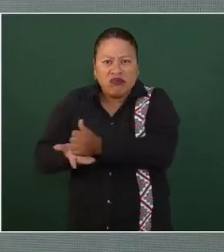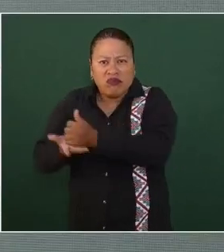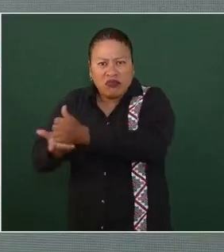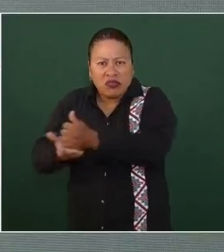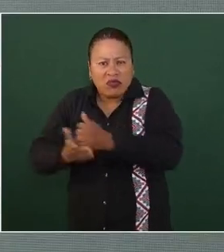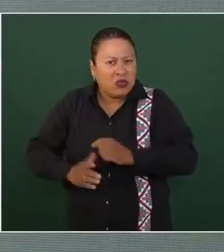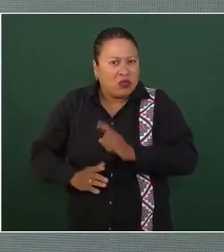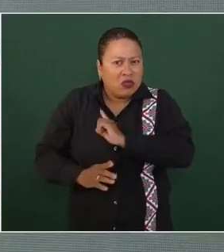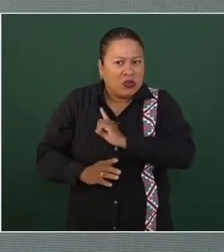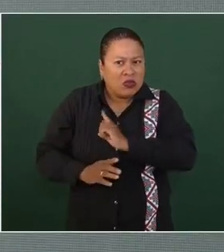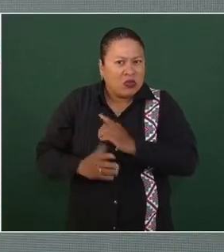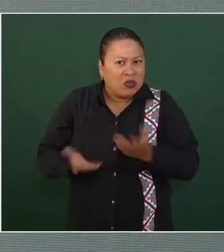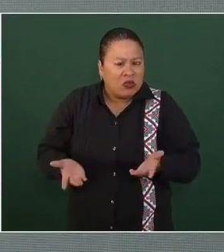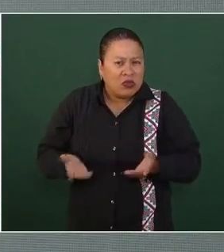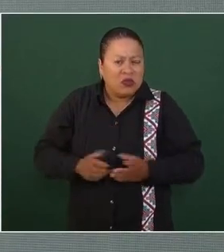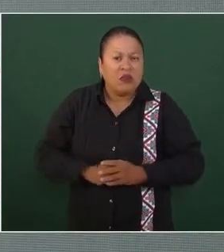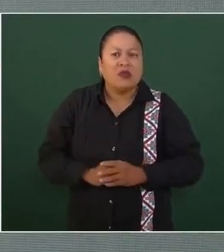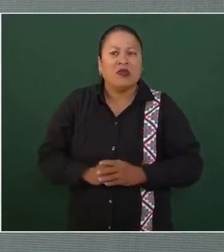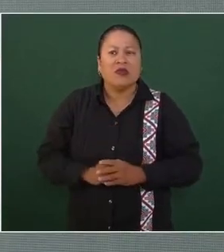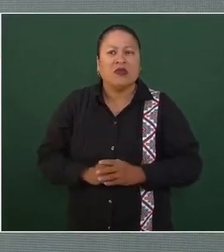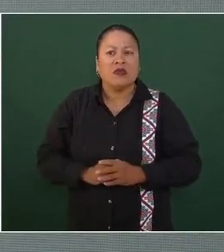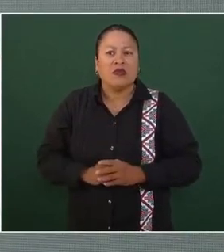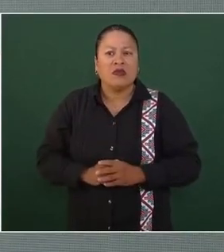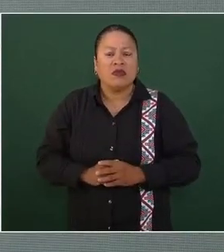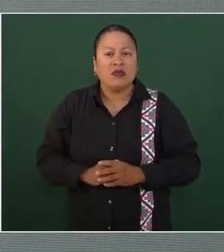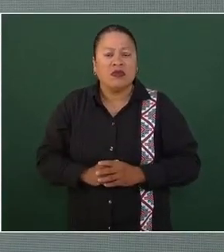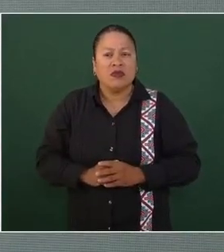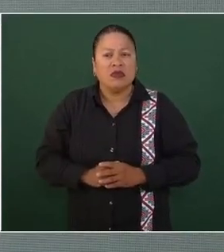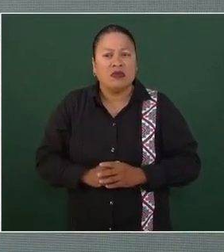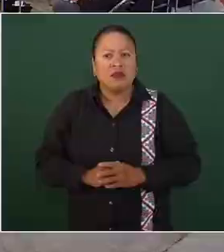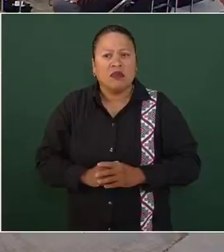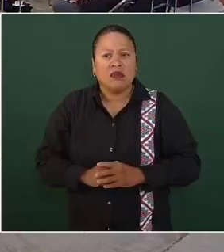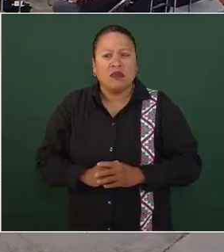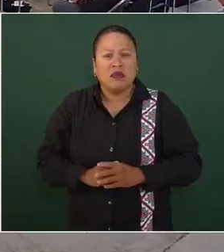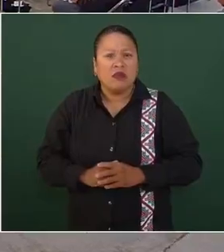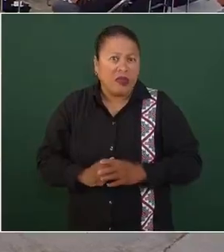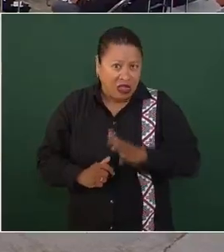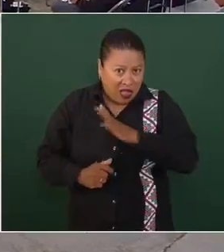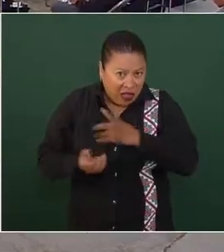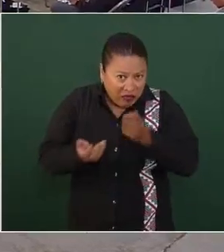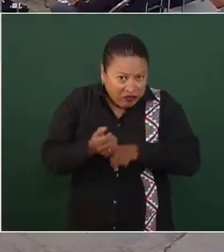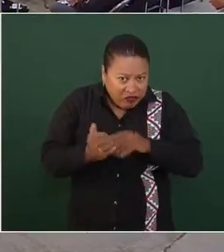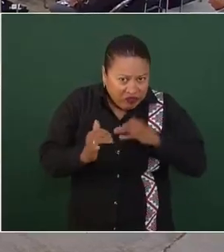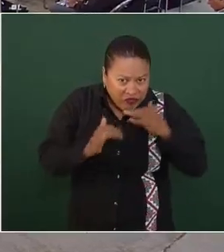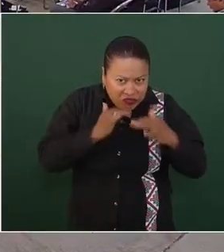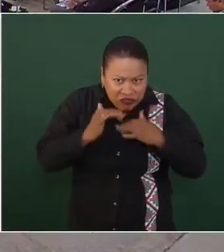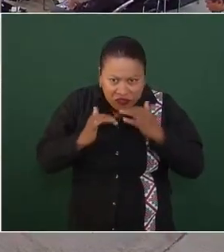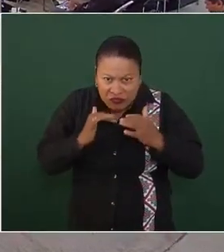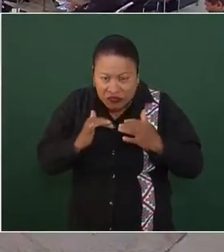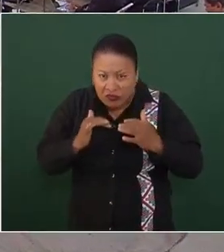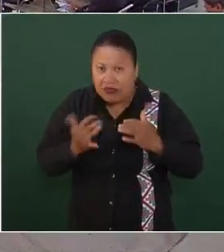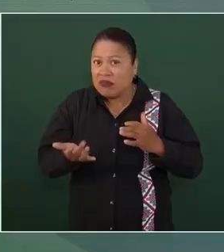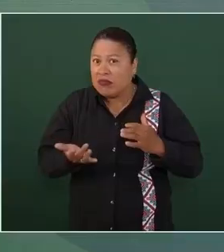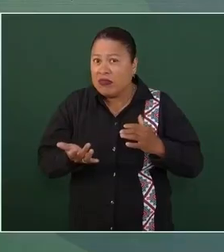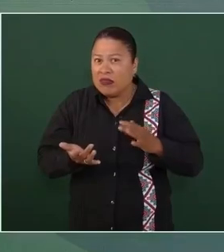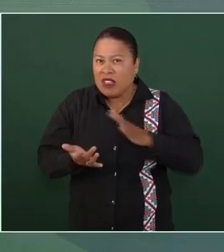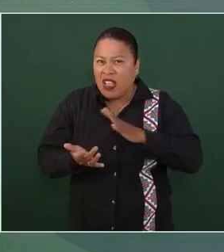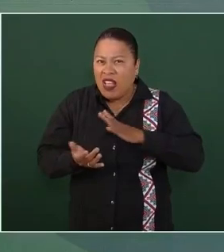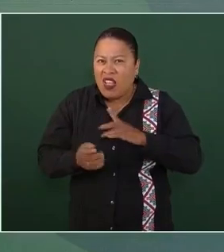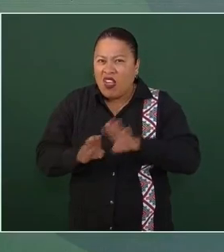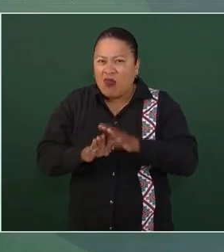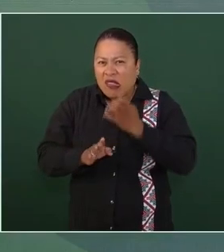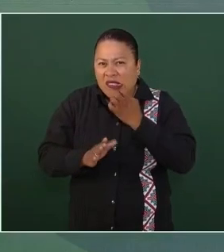había corrupción había codicia